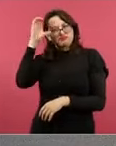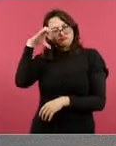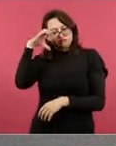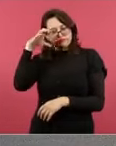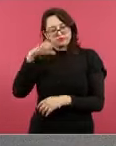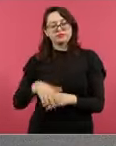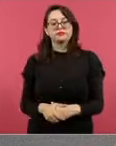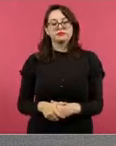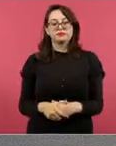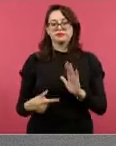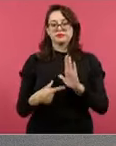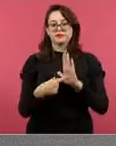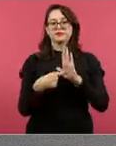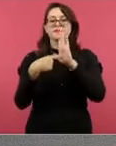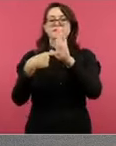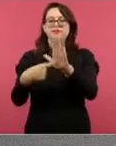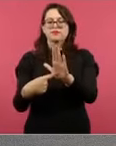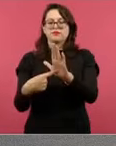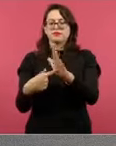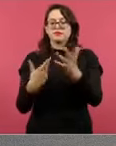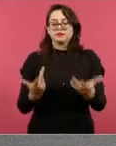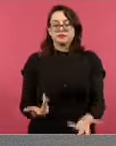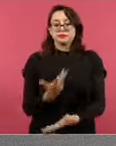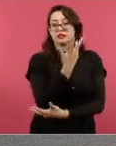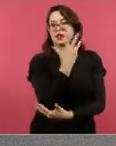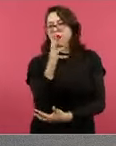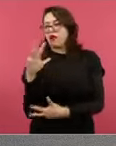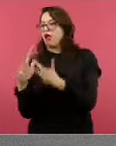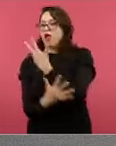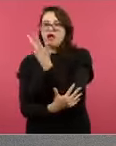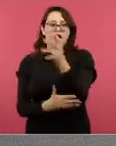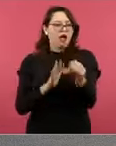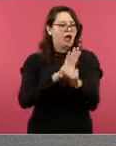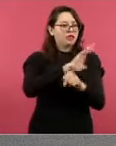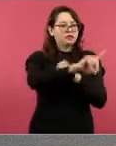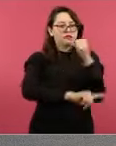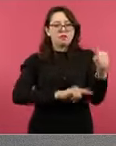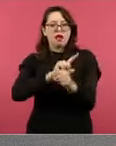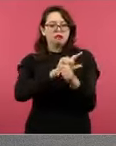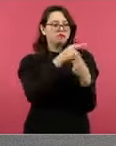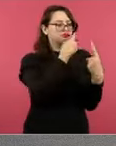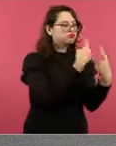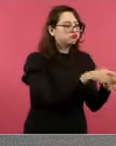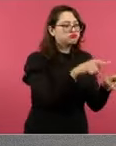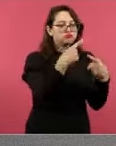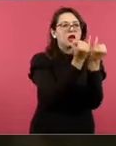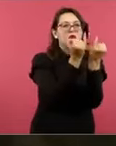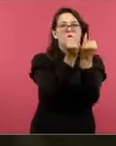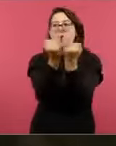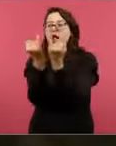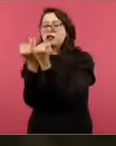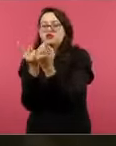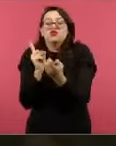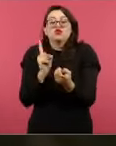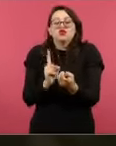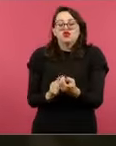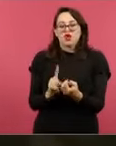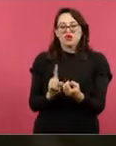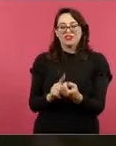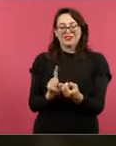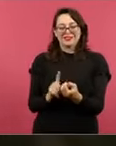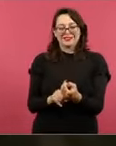es Mosaicos de la Biodiversidad, el desafío de la simetría. Este proyecto